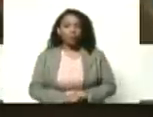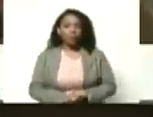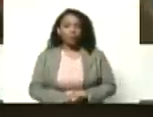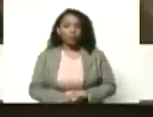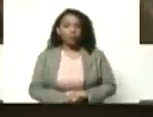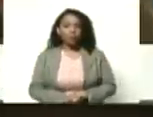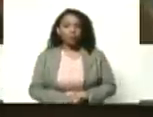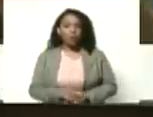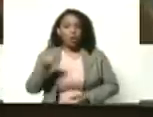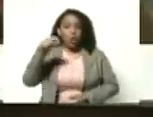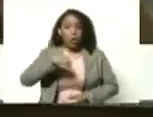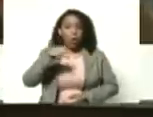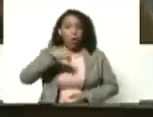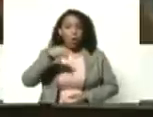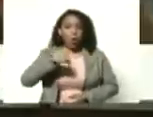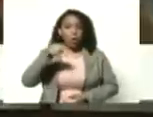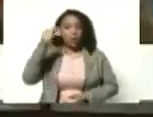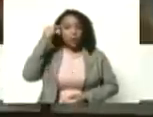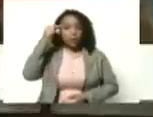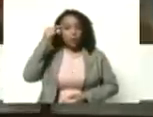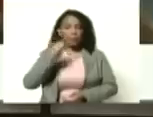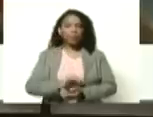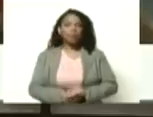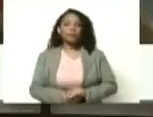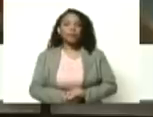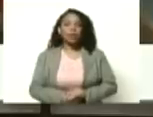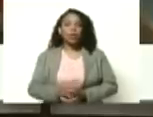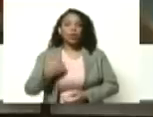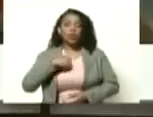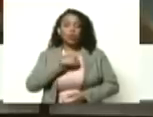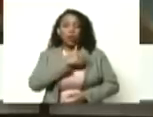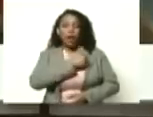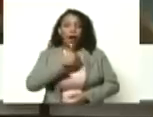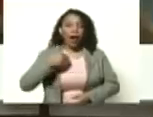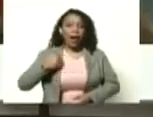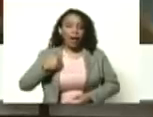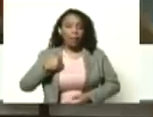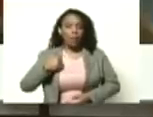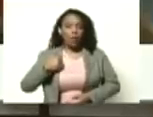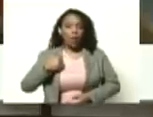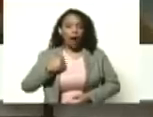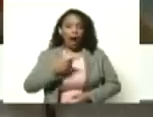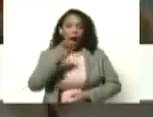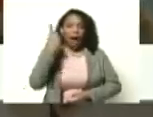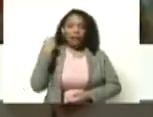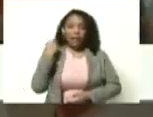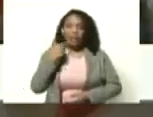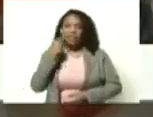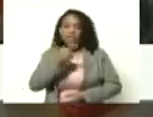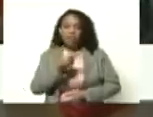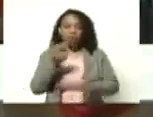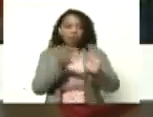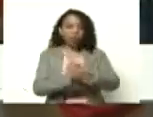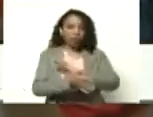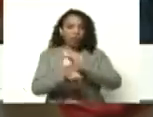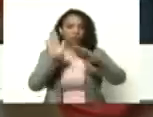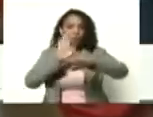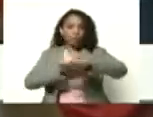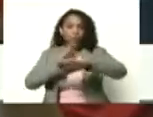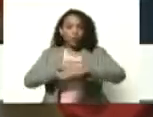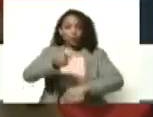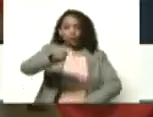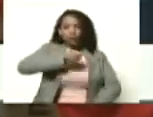el día de hoy hemos querido tal como lo anunciamos el día de ayer convocar esta rueda